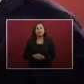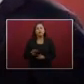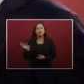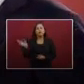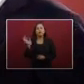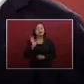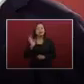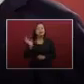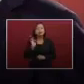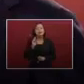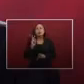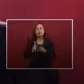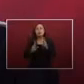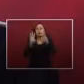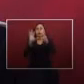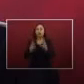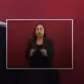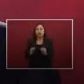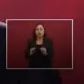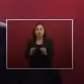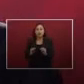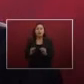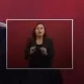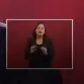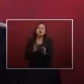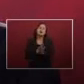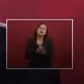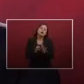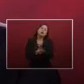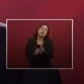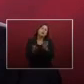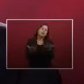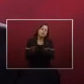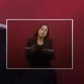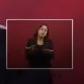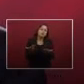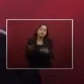apagones en donde no se construyeron